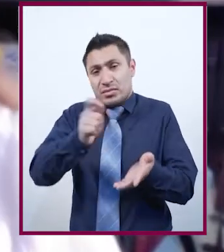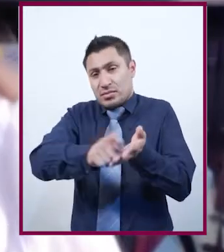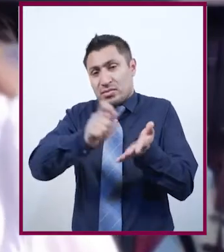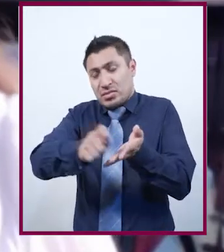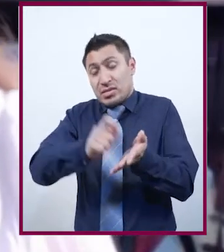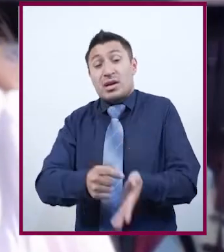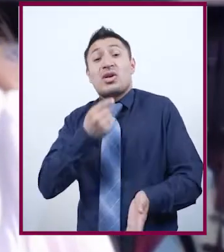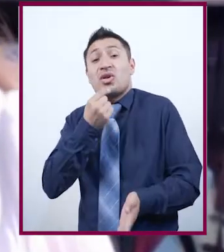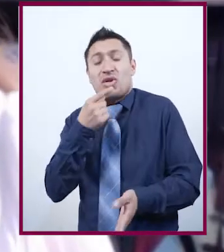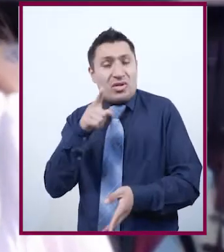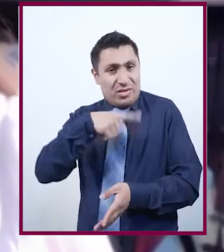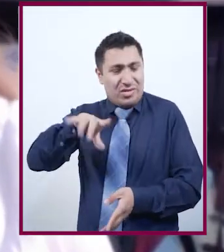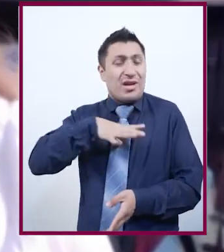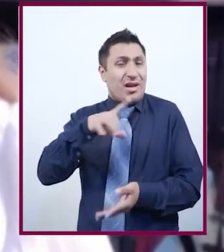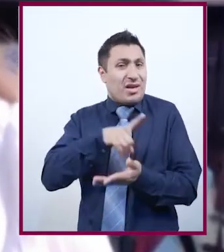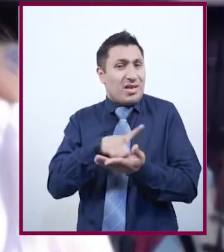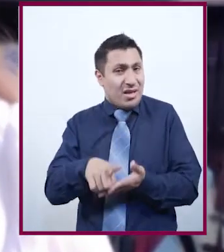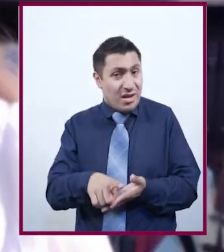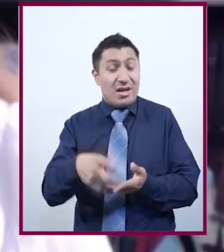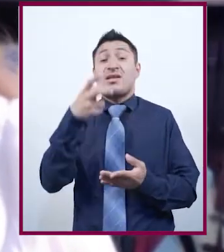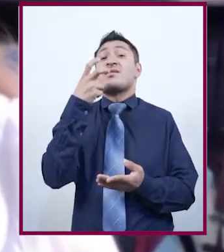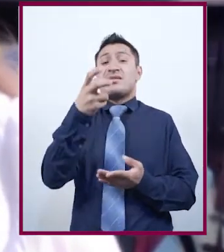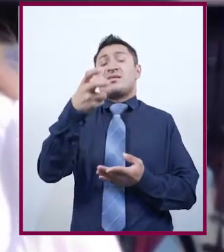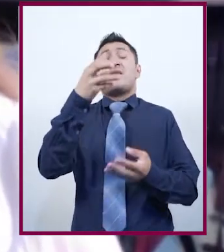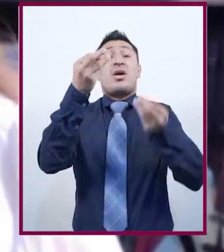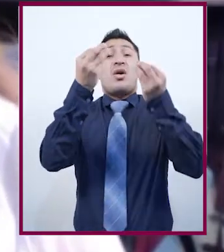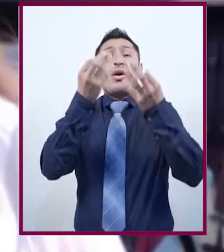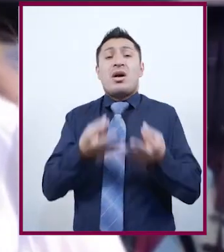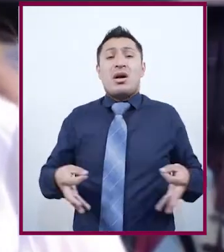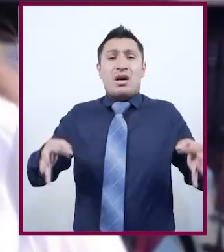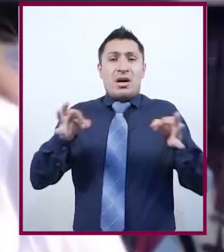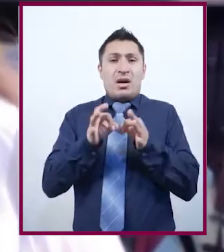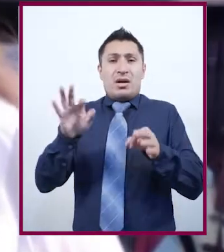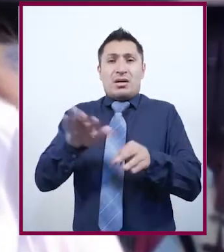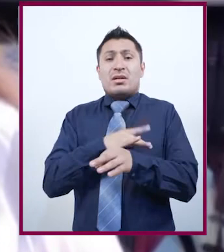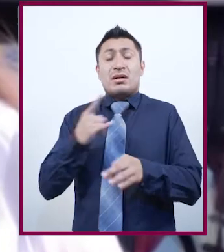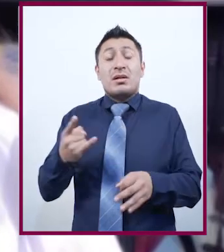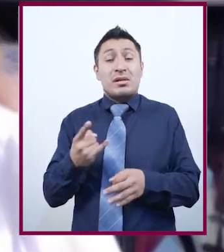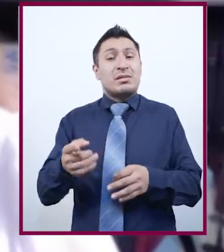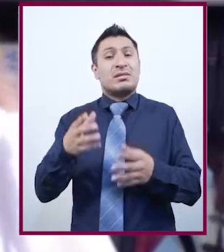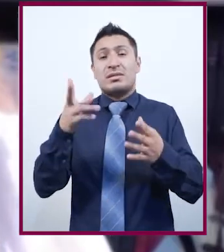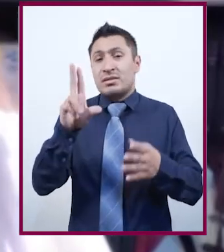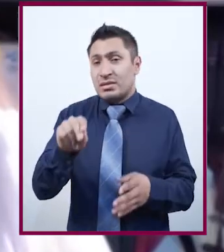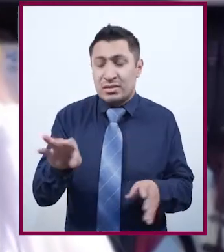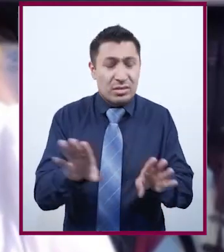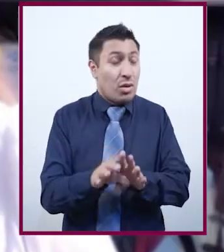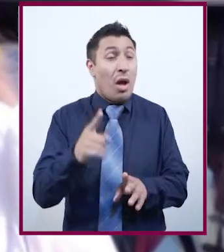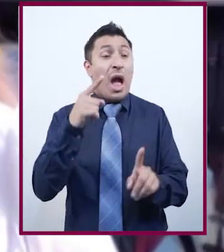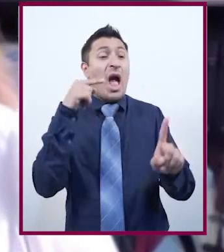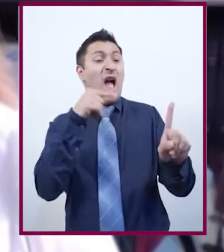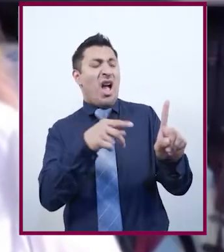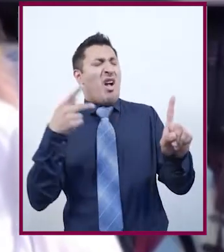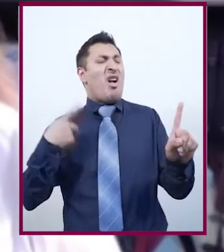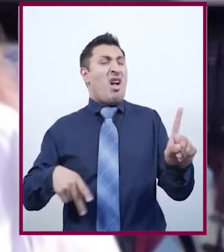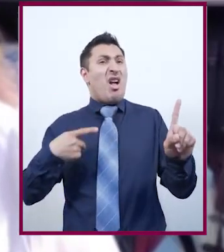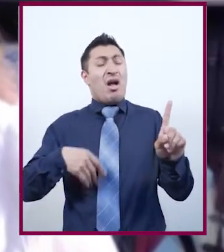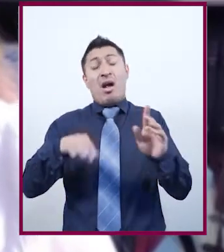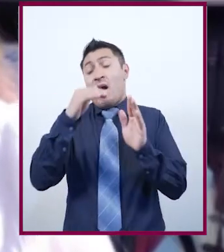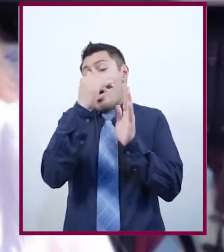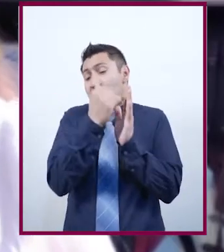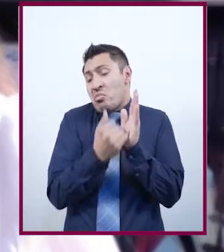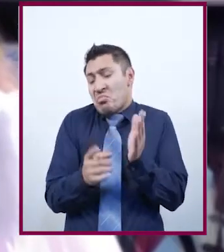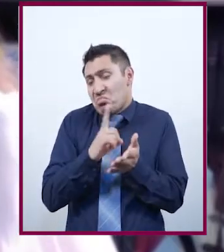derechos. Esto es muy importante porque no es una persona disminuida en derechos, ¿no? Es